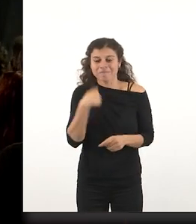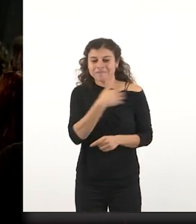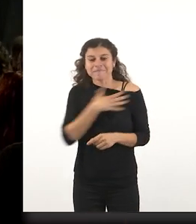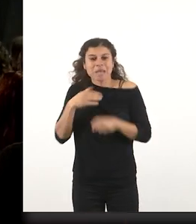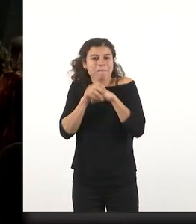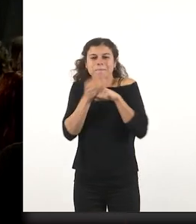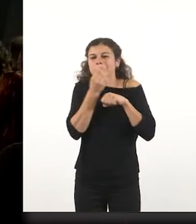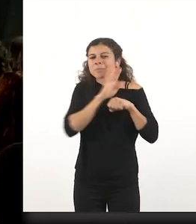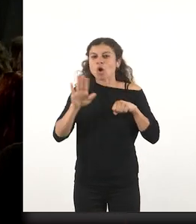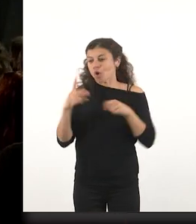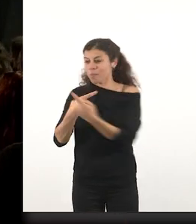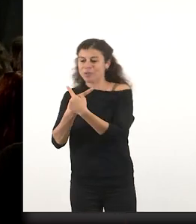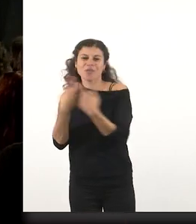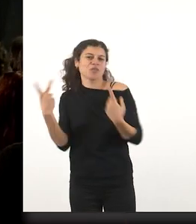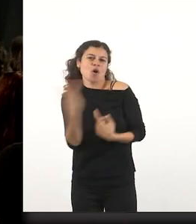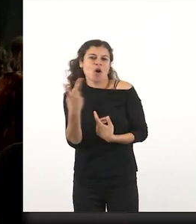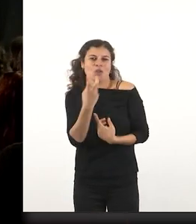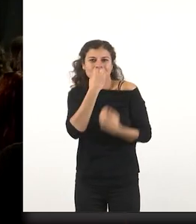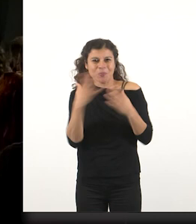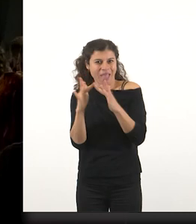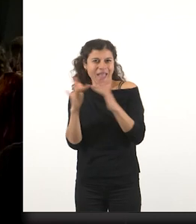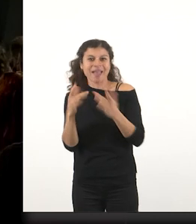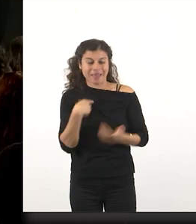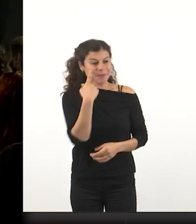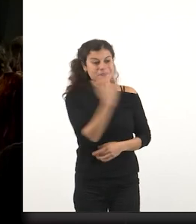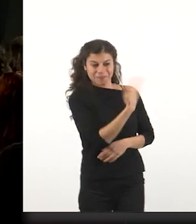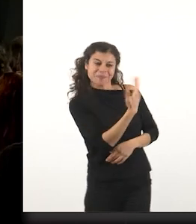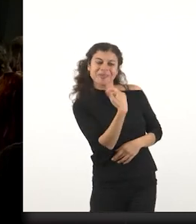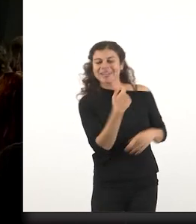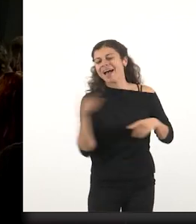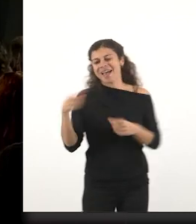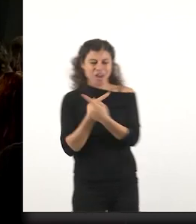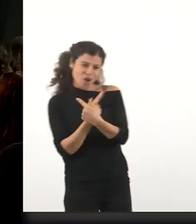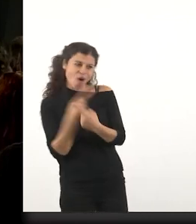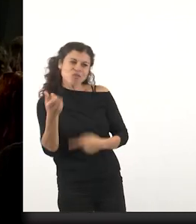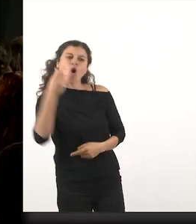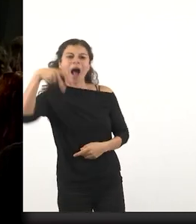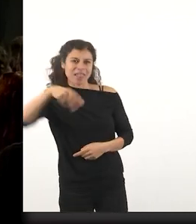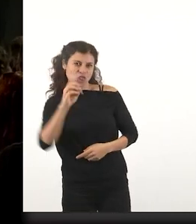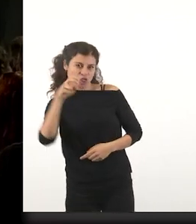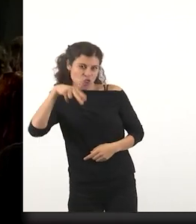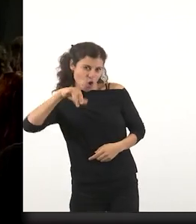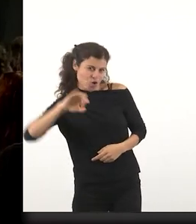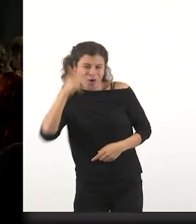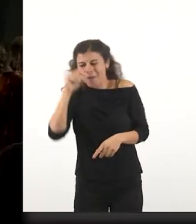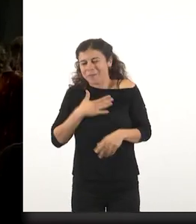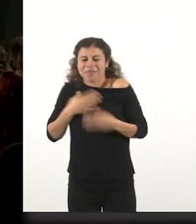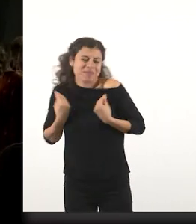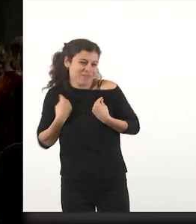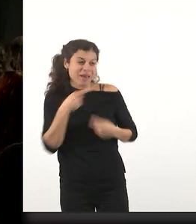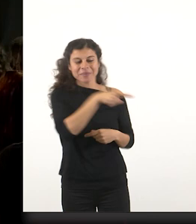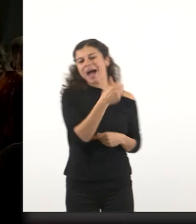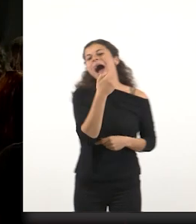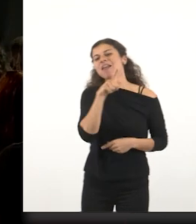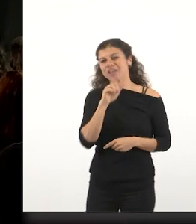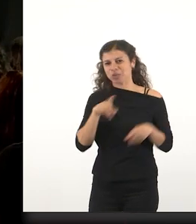lobo, que están 4 películas de ese son colegas. Alberto, ven acá para acá. Mira, escucha, que este es mi novio, el Antonio, el hombre de mi vida. Antonio, que este es el Alberto, que es como mi hermano. Y por favor,